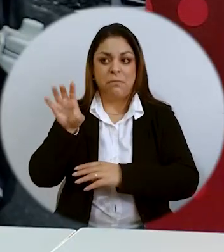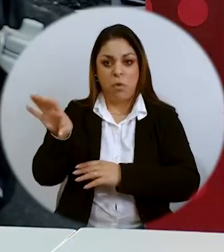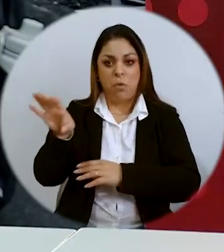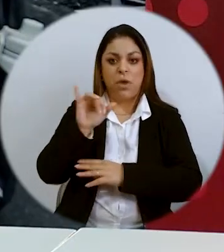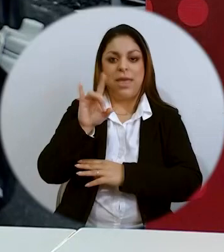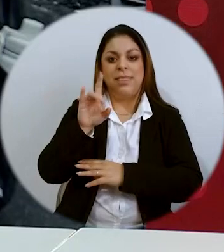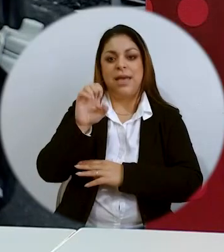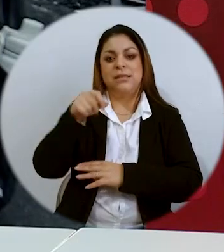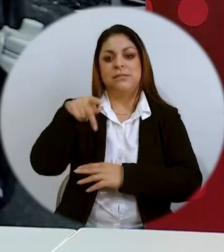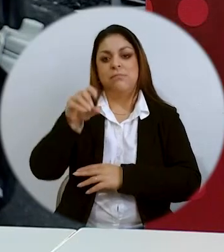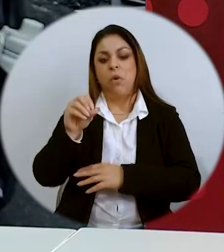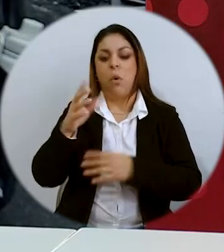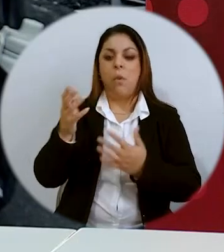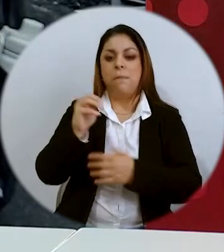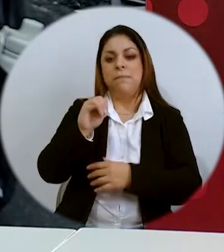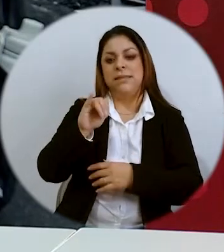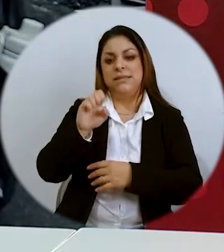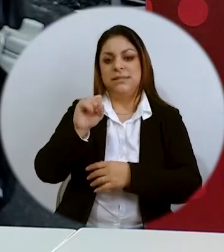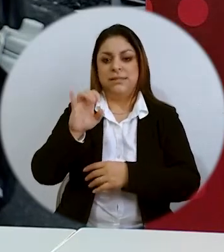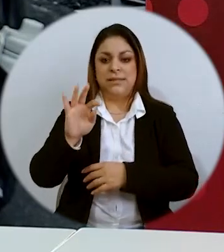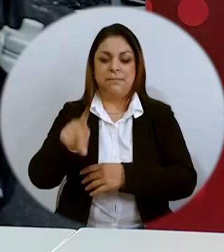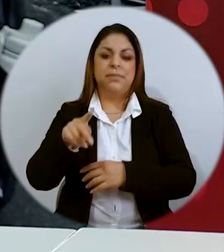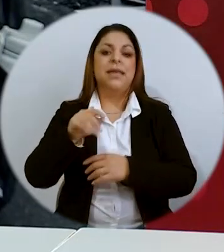o en el MISIT y también en